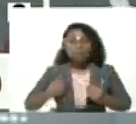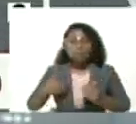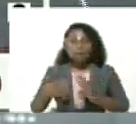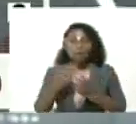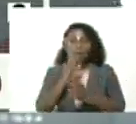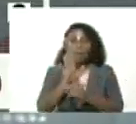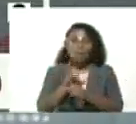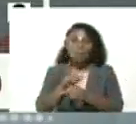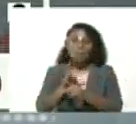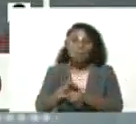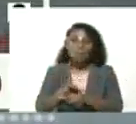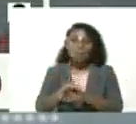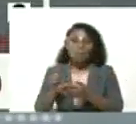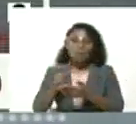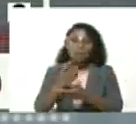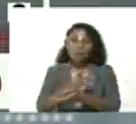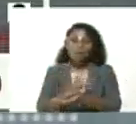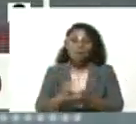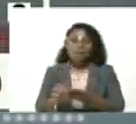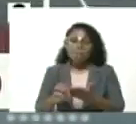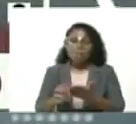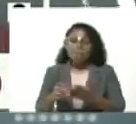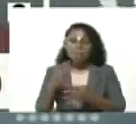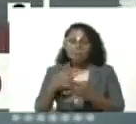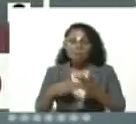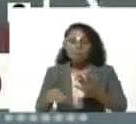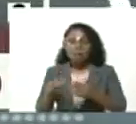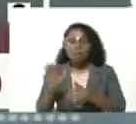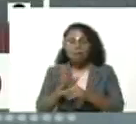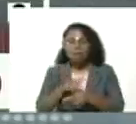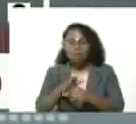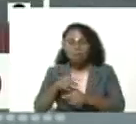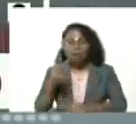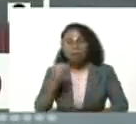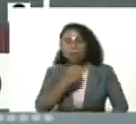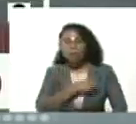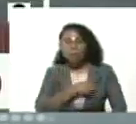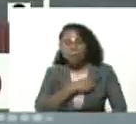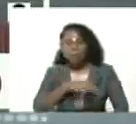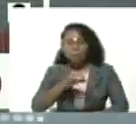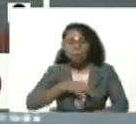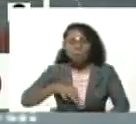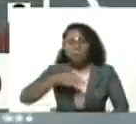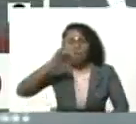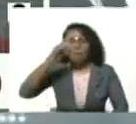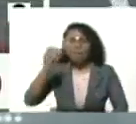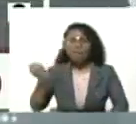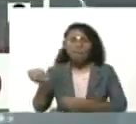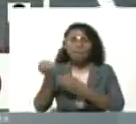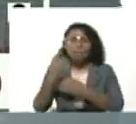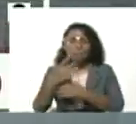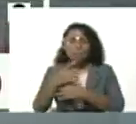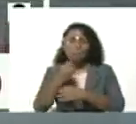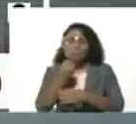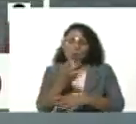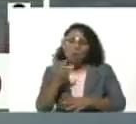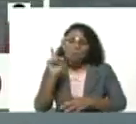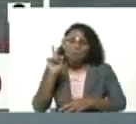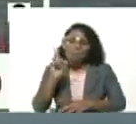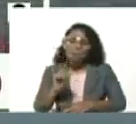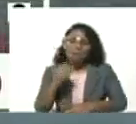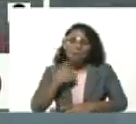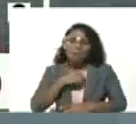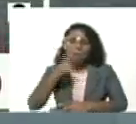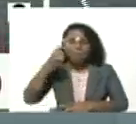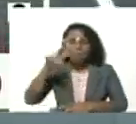de carácter material, sobre todo el afecto, la moral, lo espiritual que se nos transmite, bueno, también nuestro